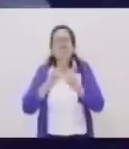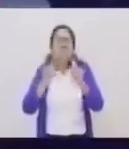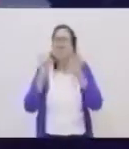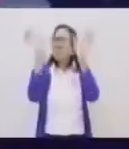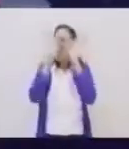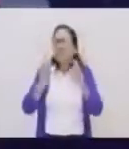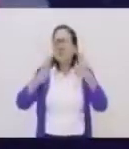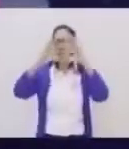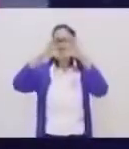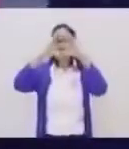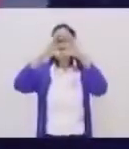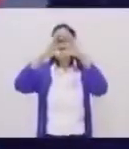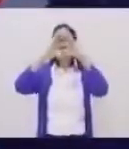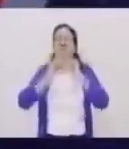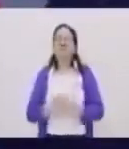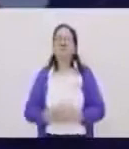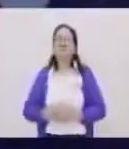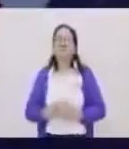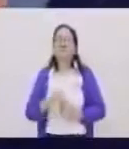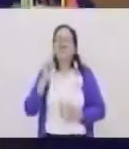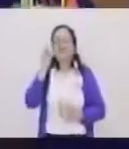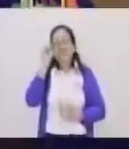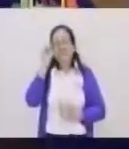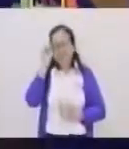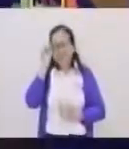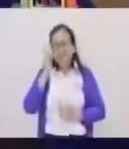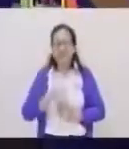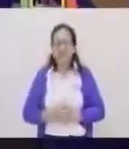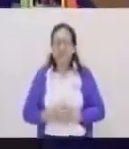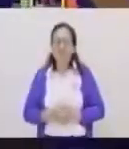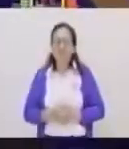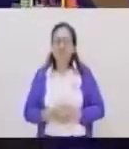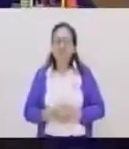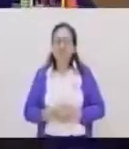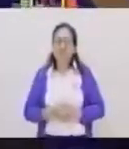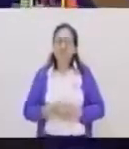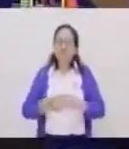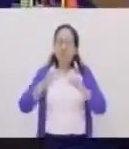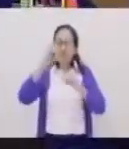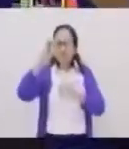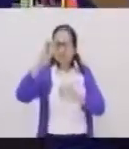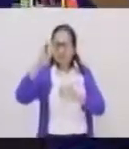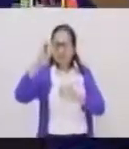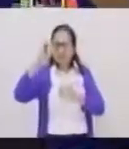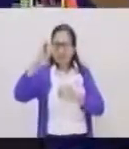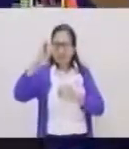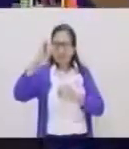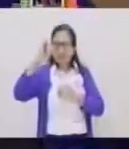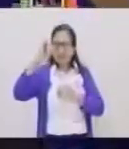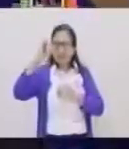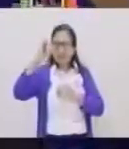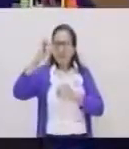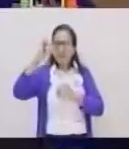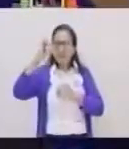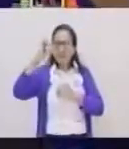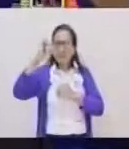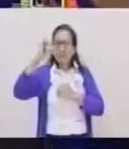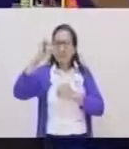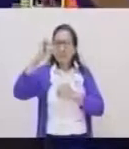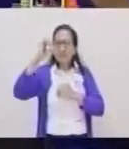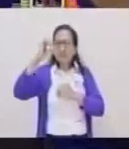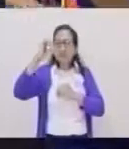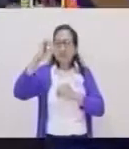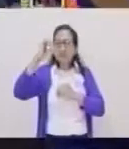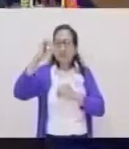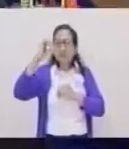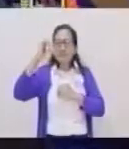usar objetos de forma circular. Vamos a usar nuestro metro a partir de cero y lo